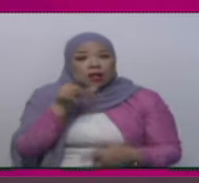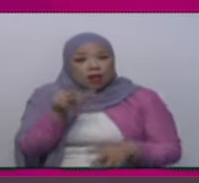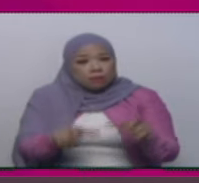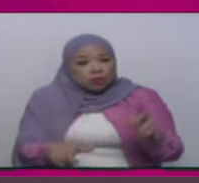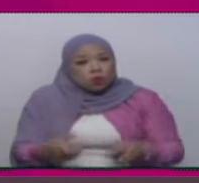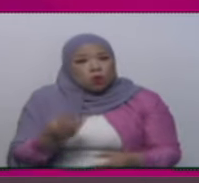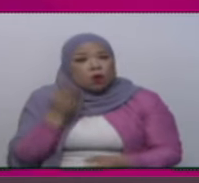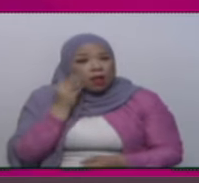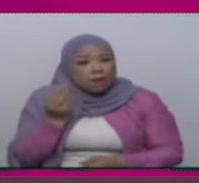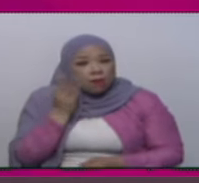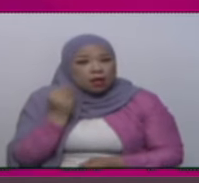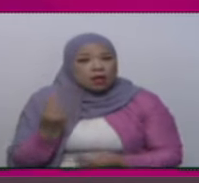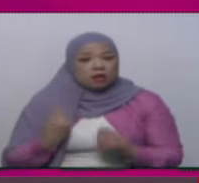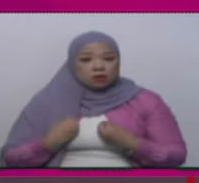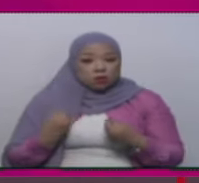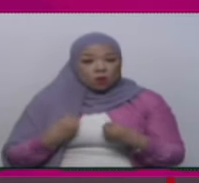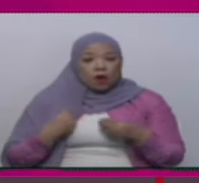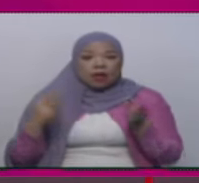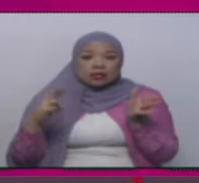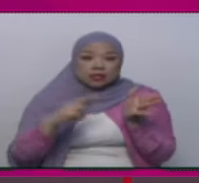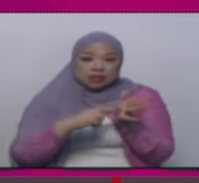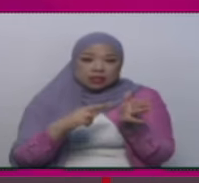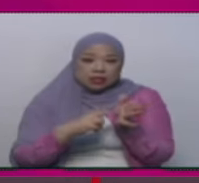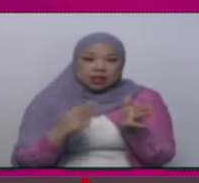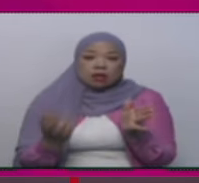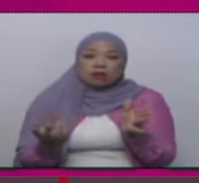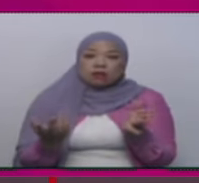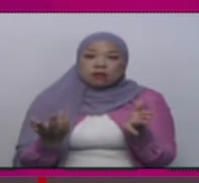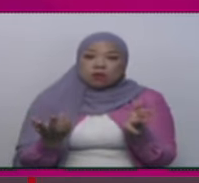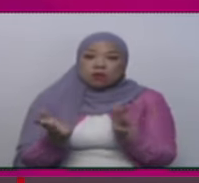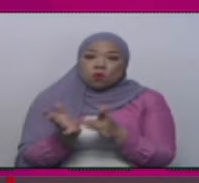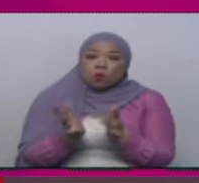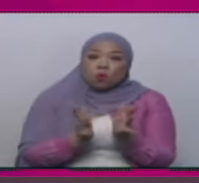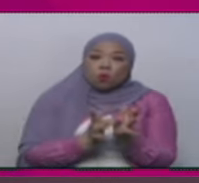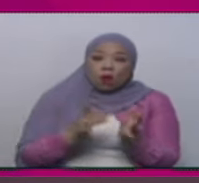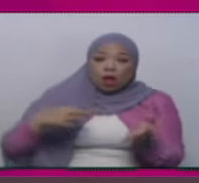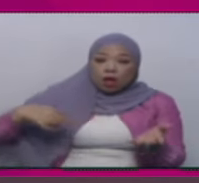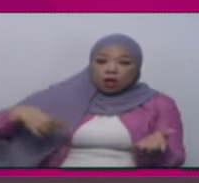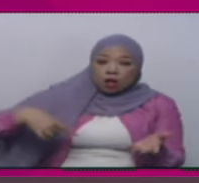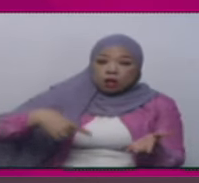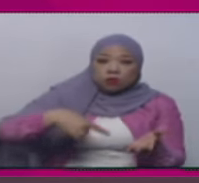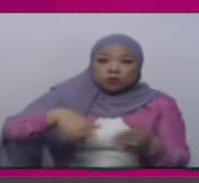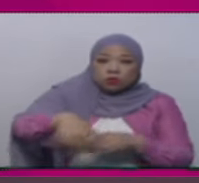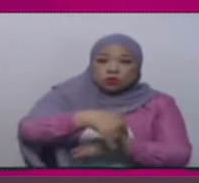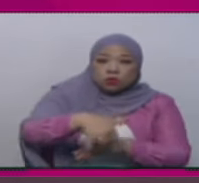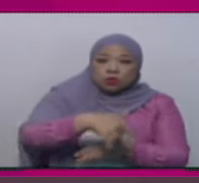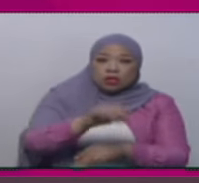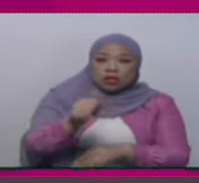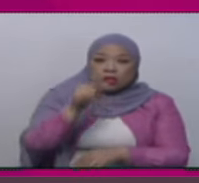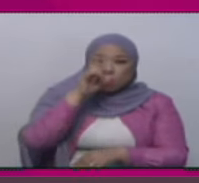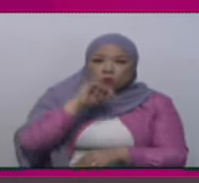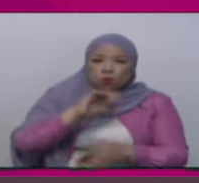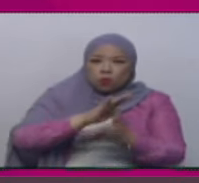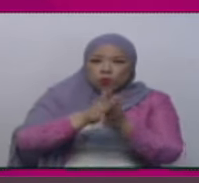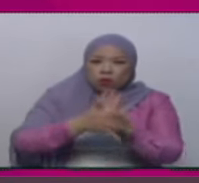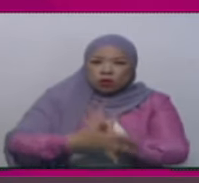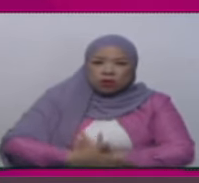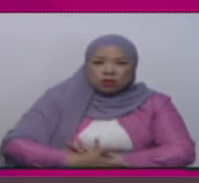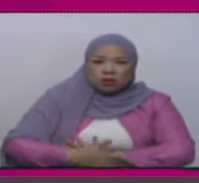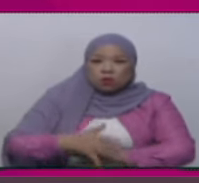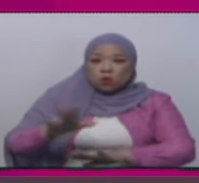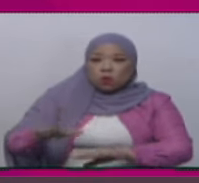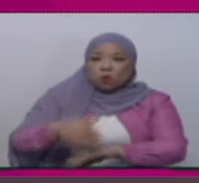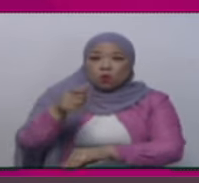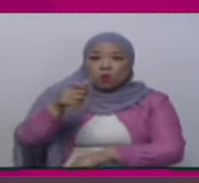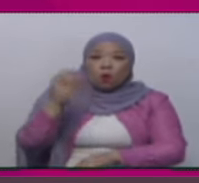en estos países, en el caso de Siria, la Biblia, la historia dice que Jesucristo caminó por estas calles y que en menos de 10 años fueron destruidas ciudades como Palmira, como